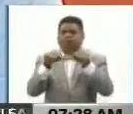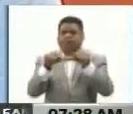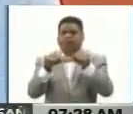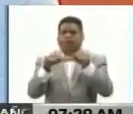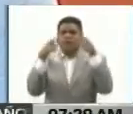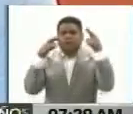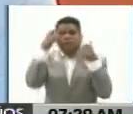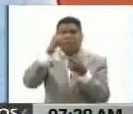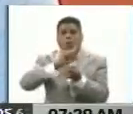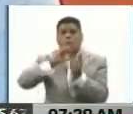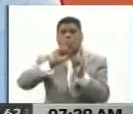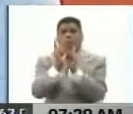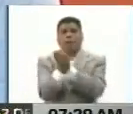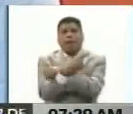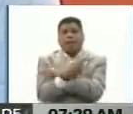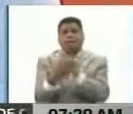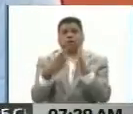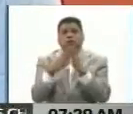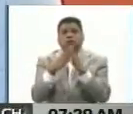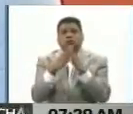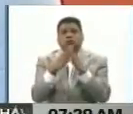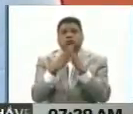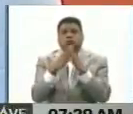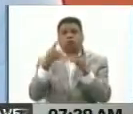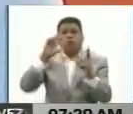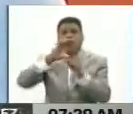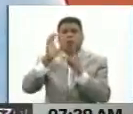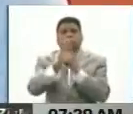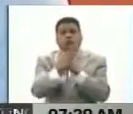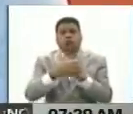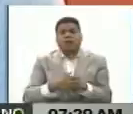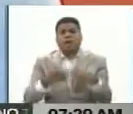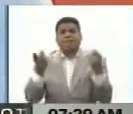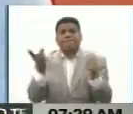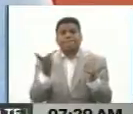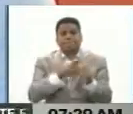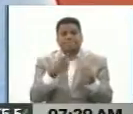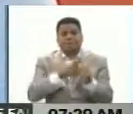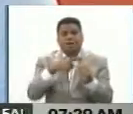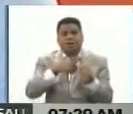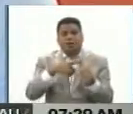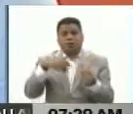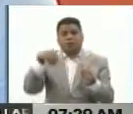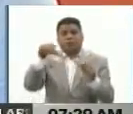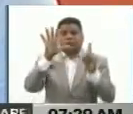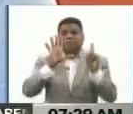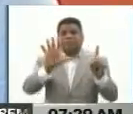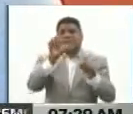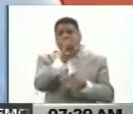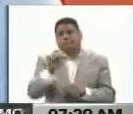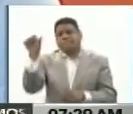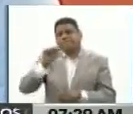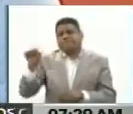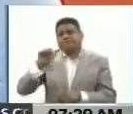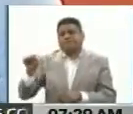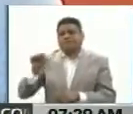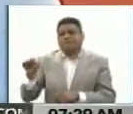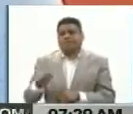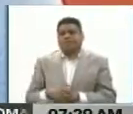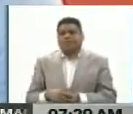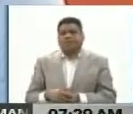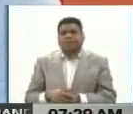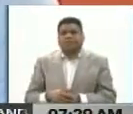cambio en el paradigma cultural de nuestro país. Estos primeros 6 meses han sido 6 meses de reorganizar cosas,